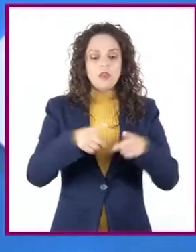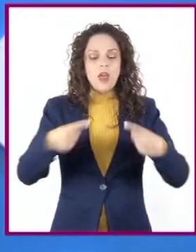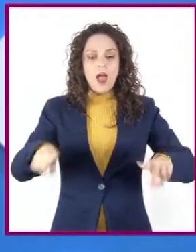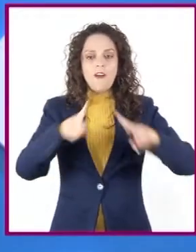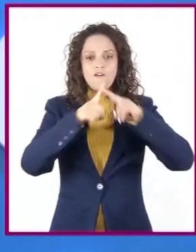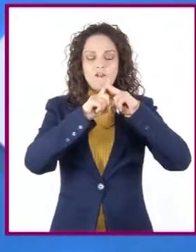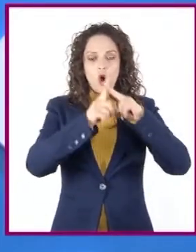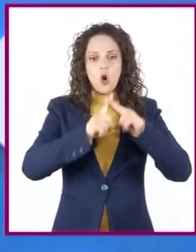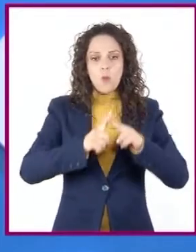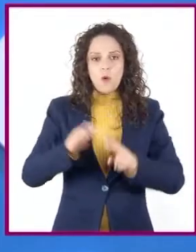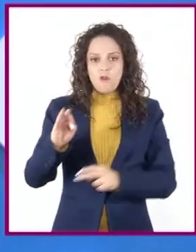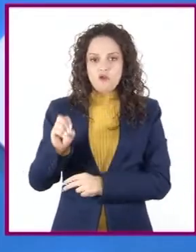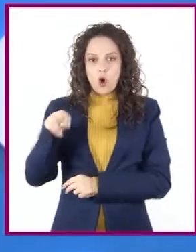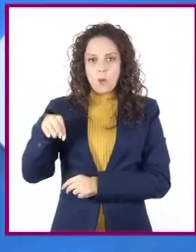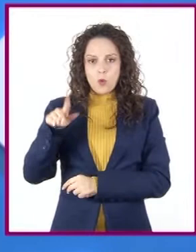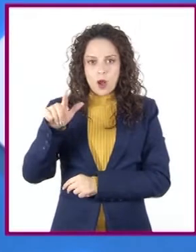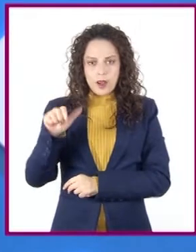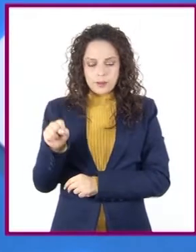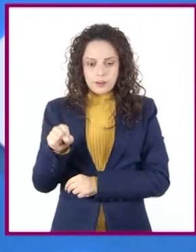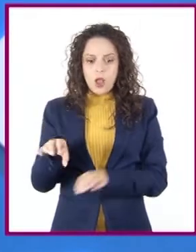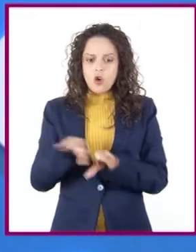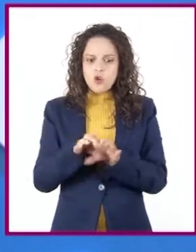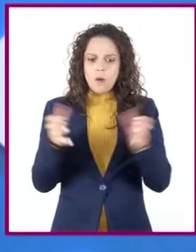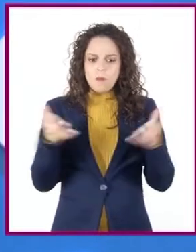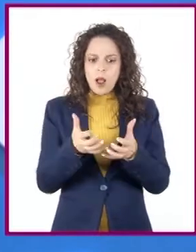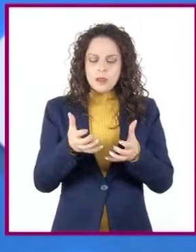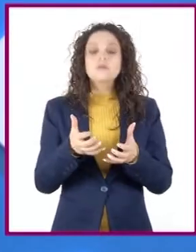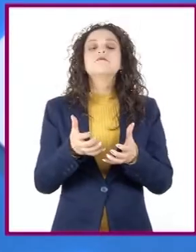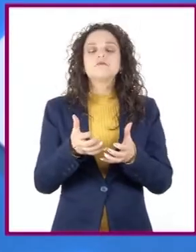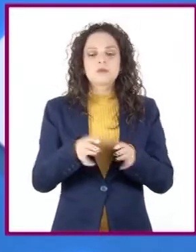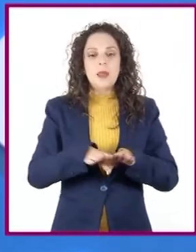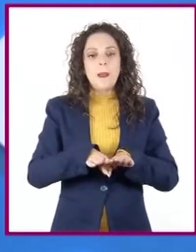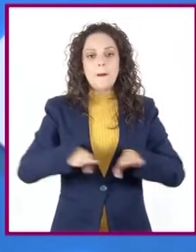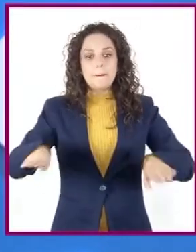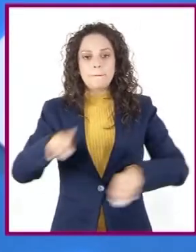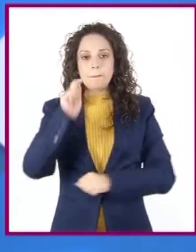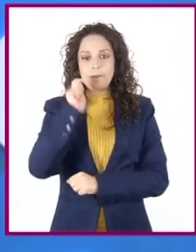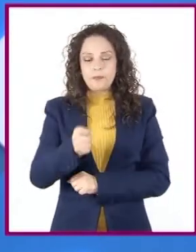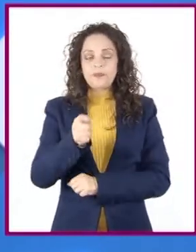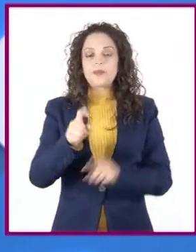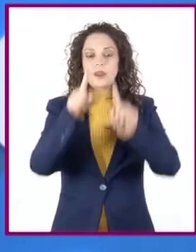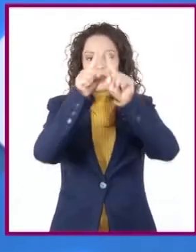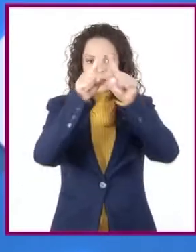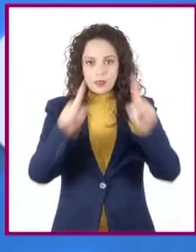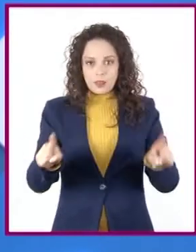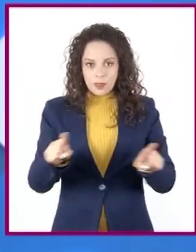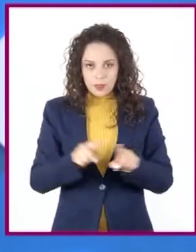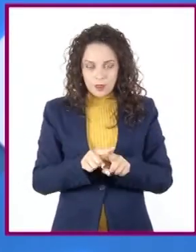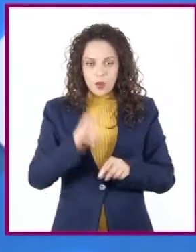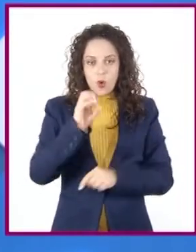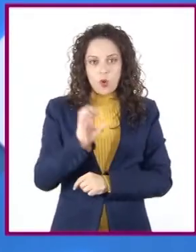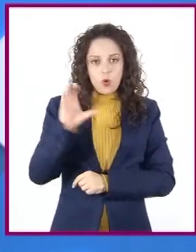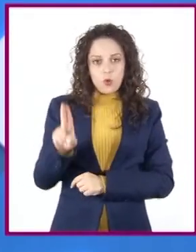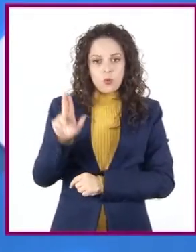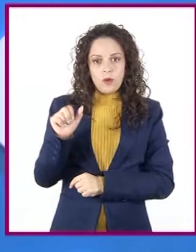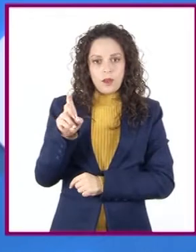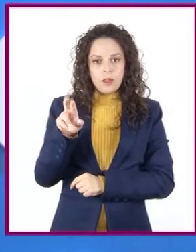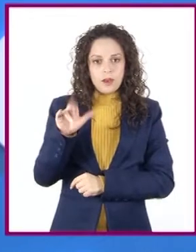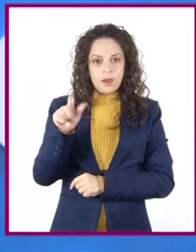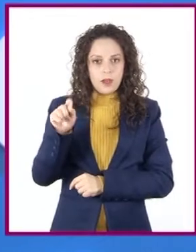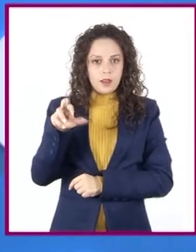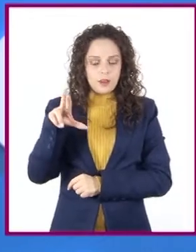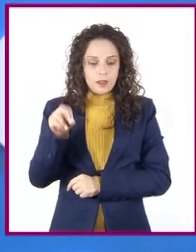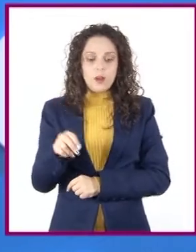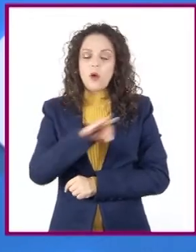Calcularemos el volumen de prismas cuya base sea un triángulo o un cuadrilátero. Además, analizaremos las fórmulas que nos permiten